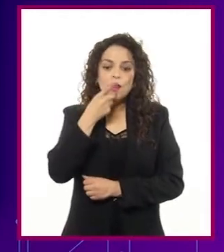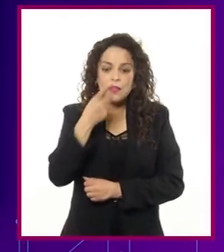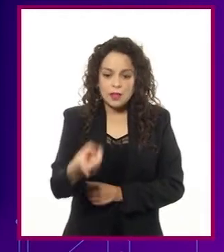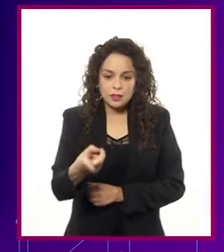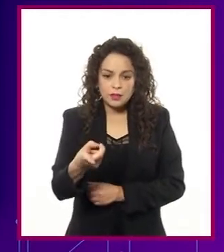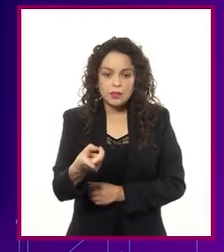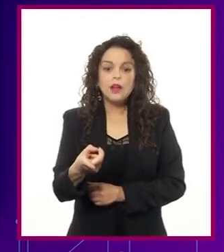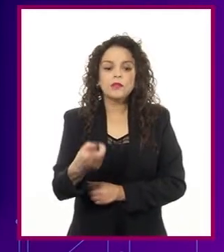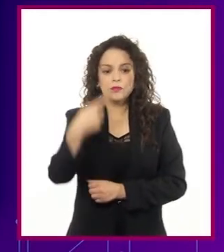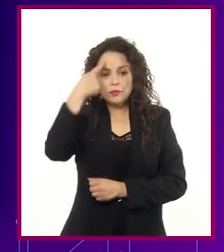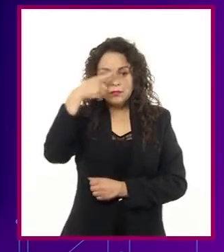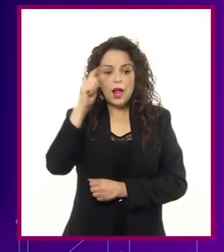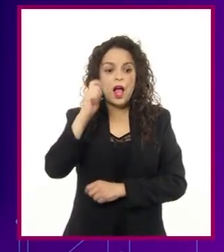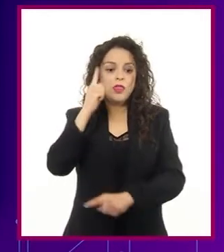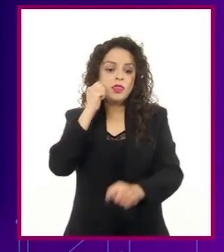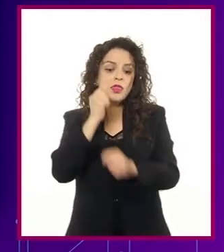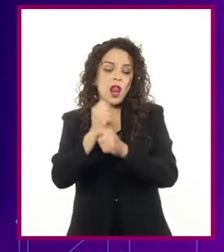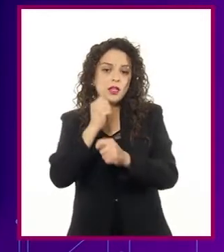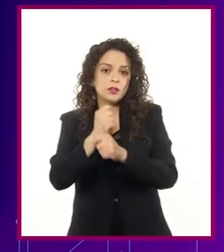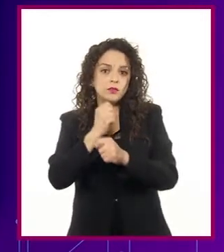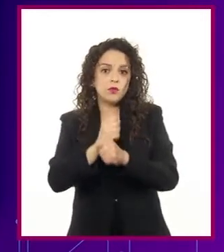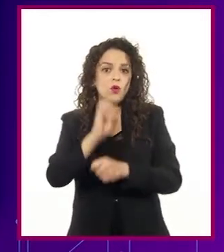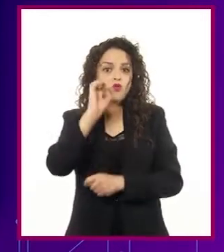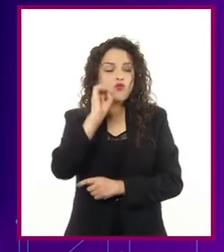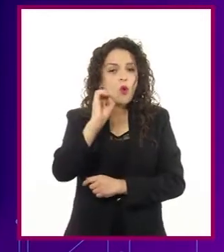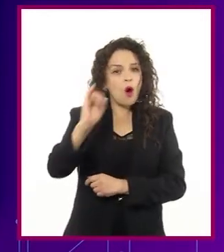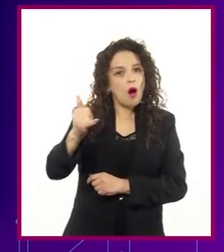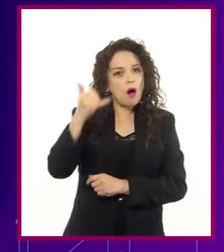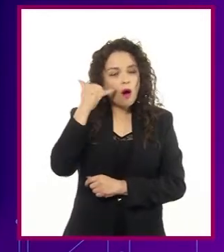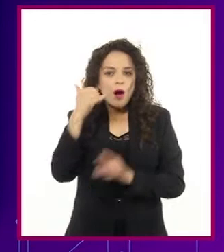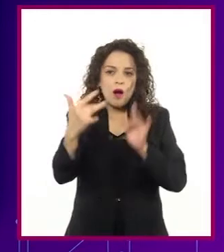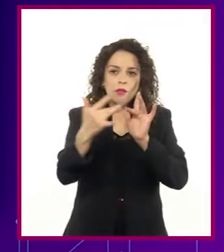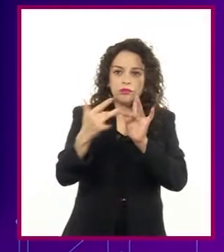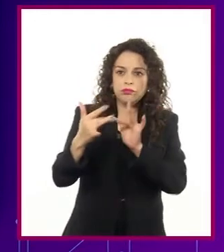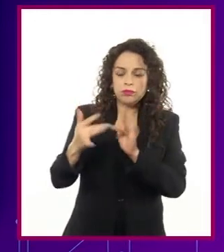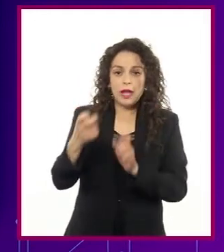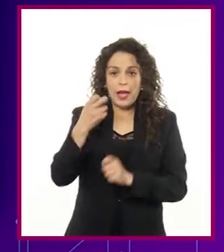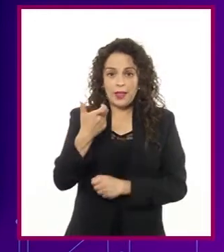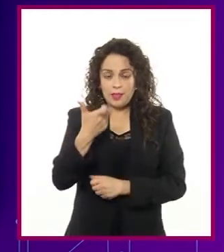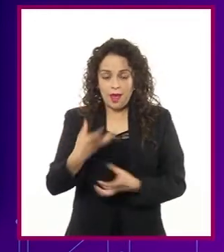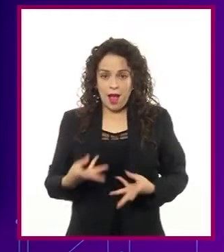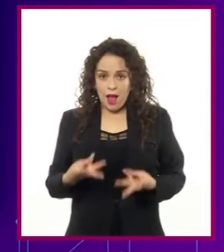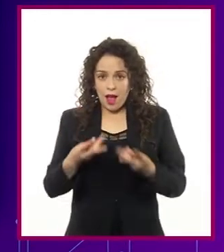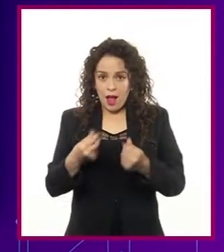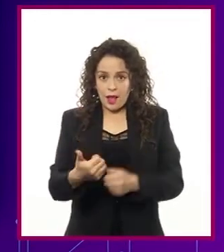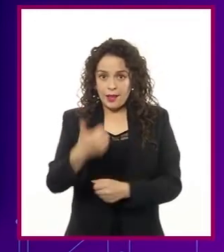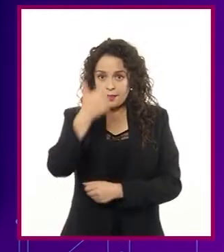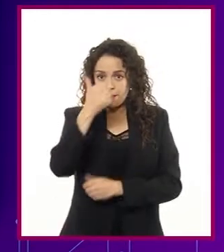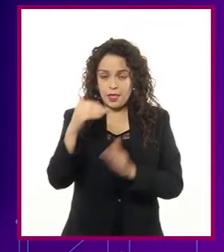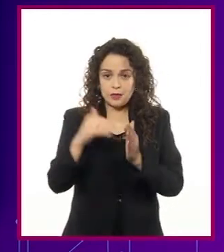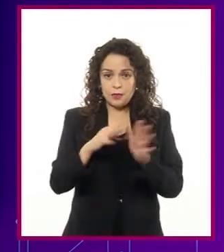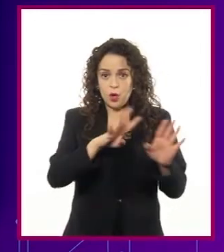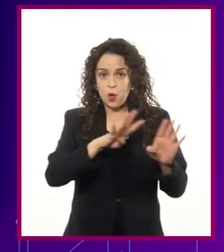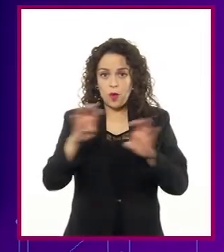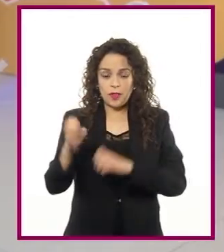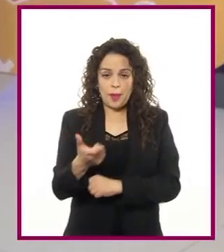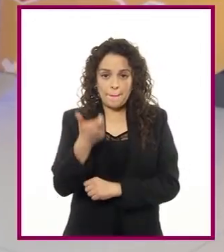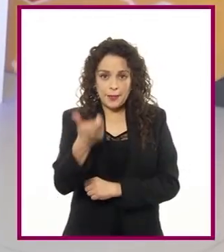de transporte y comunicaciones es el que tiene un gasto aproximado de 6,400